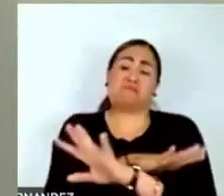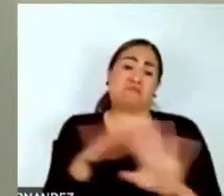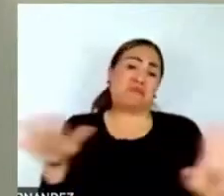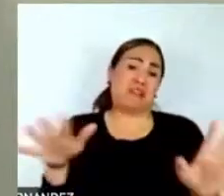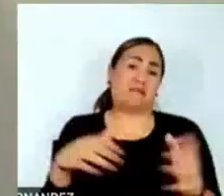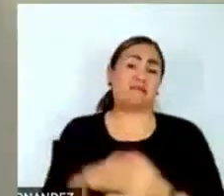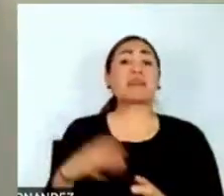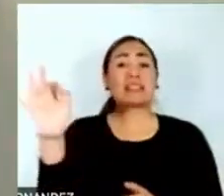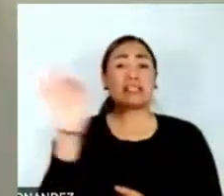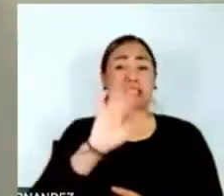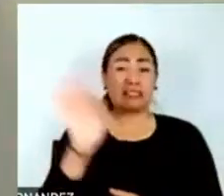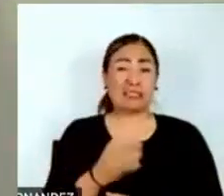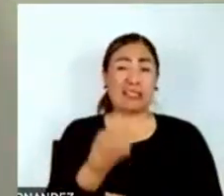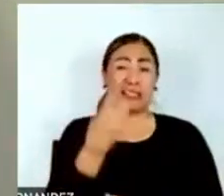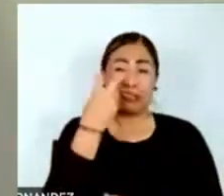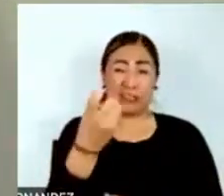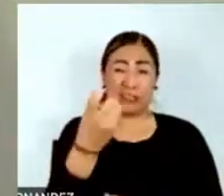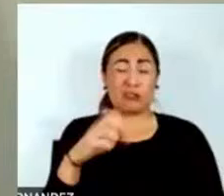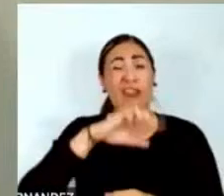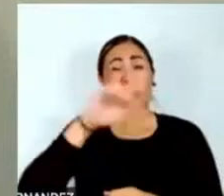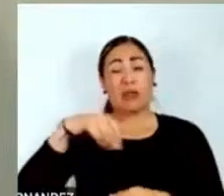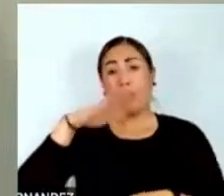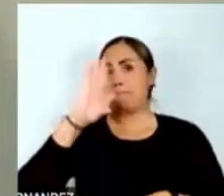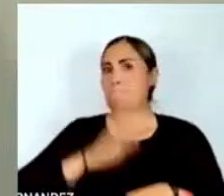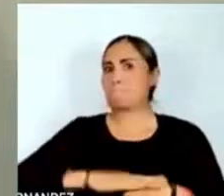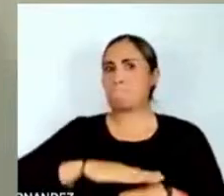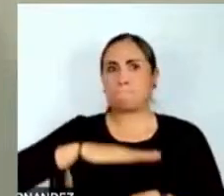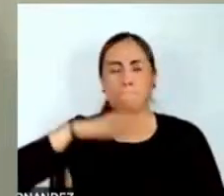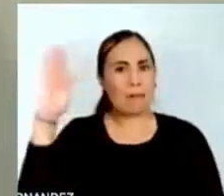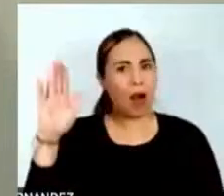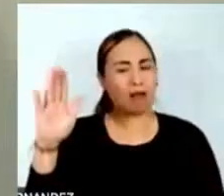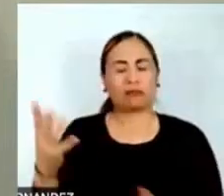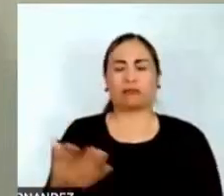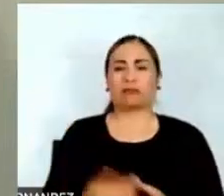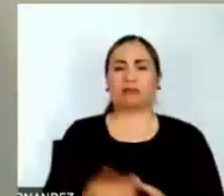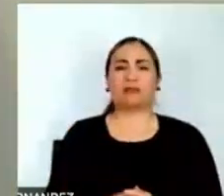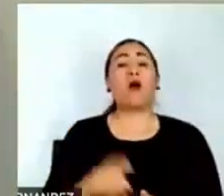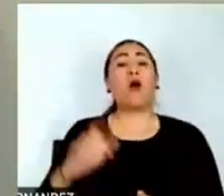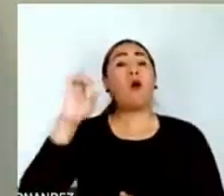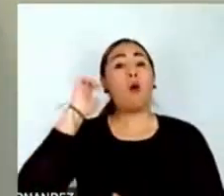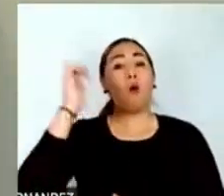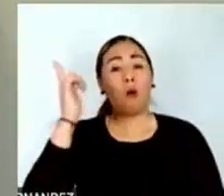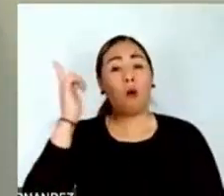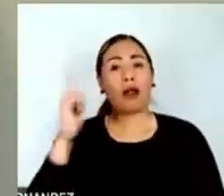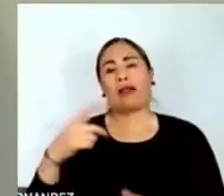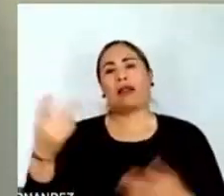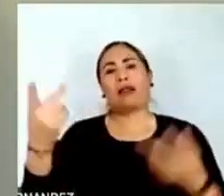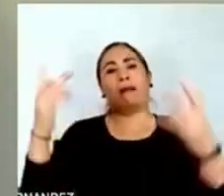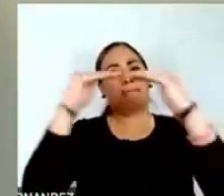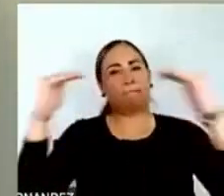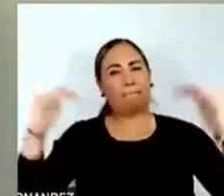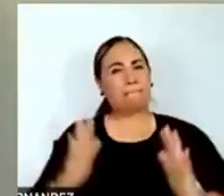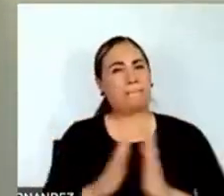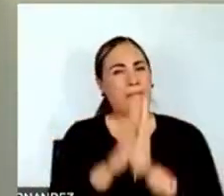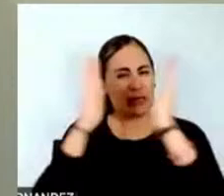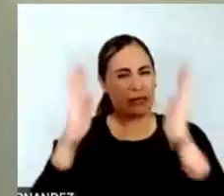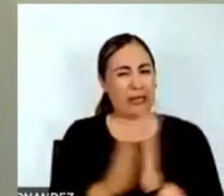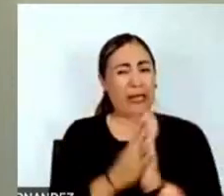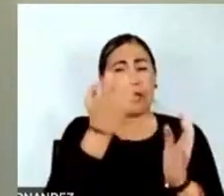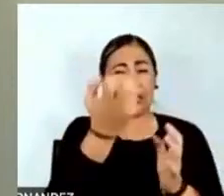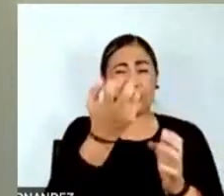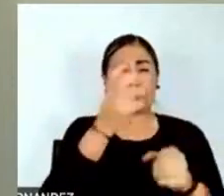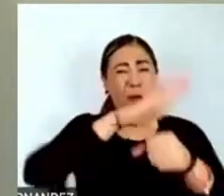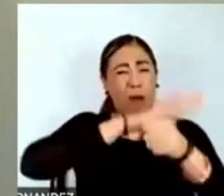se incremente. Espero que las democracias soporten esta presión y tomen